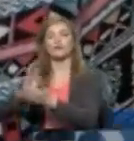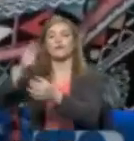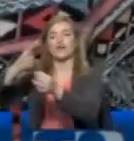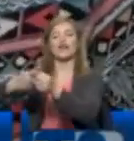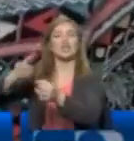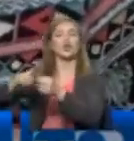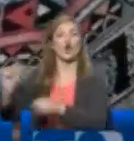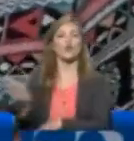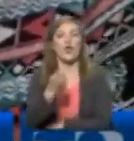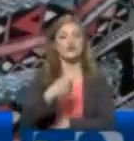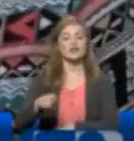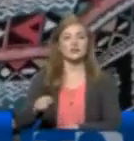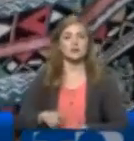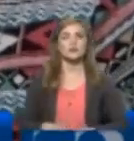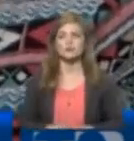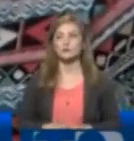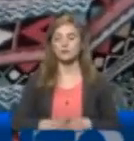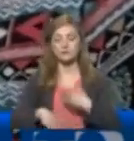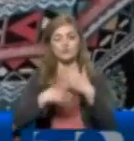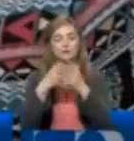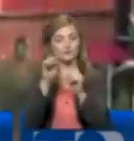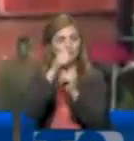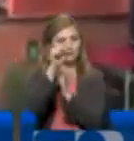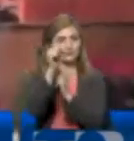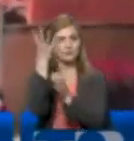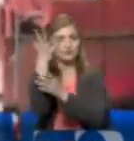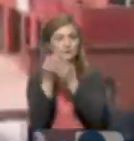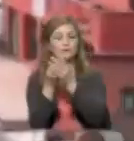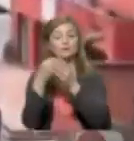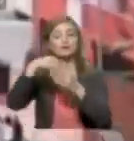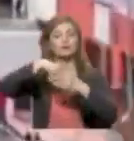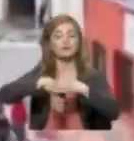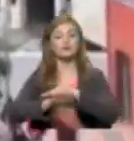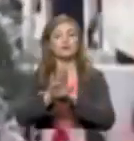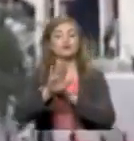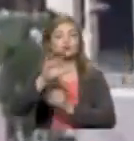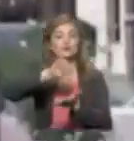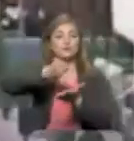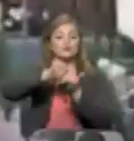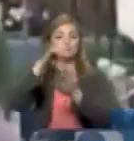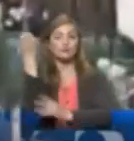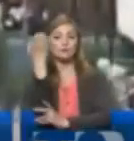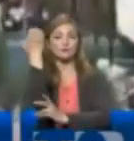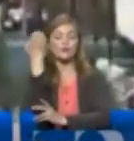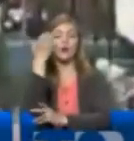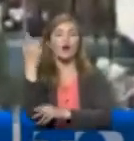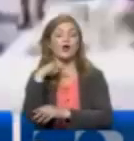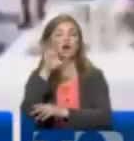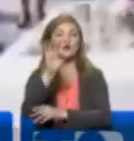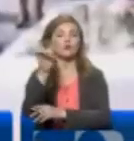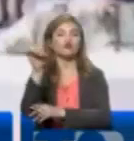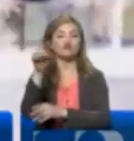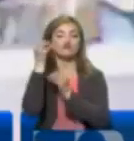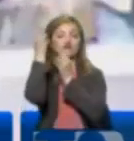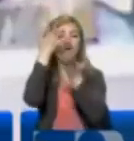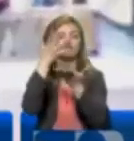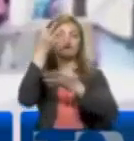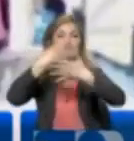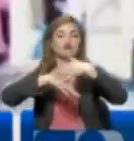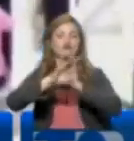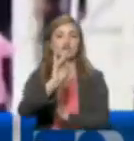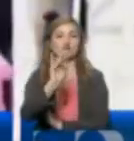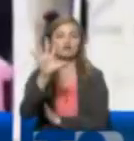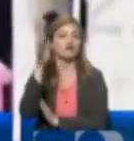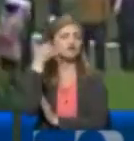fallas, del sistema de fallas que está bajo la ciudad. El servicio de emergencias EQ911 informó que se recibieron